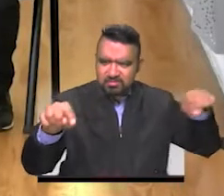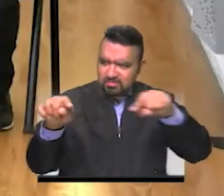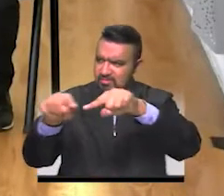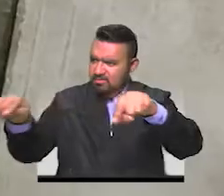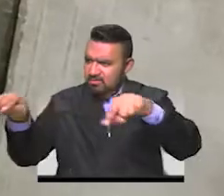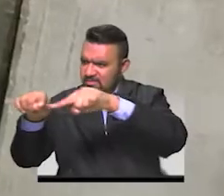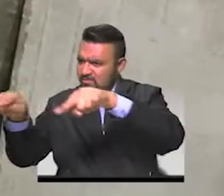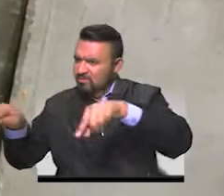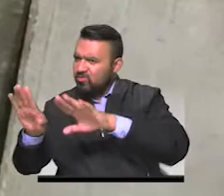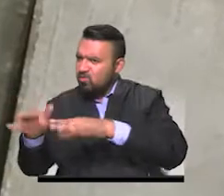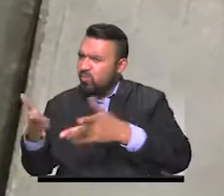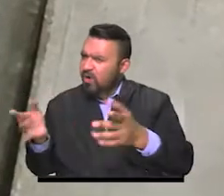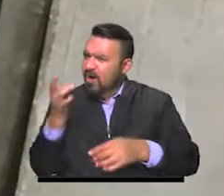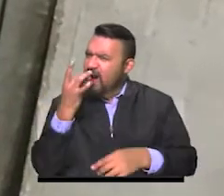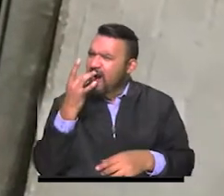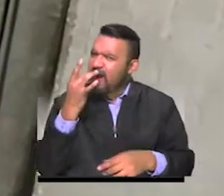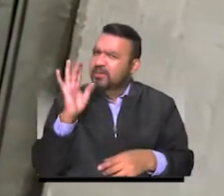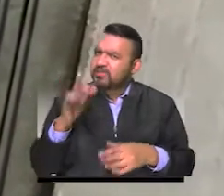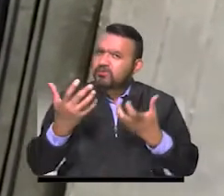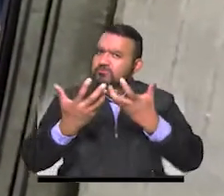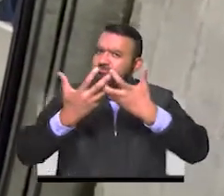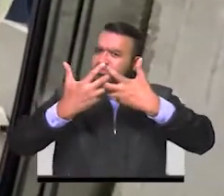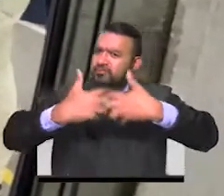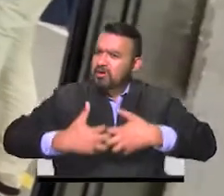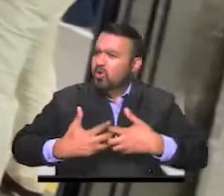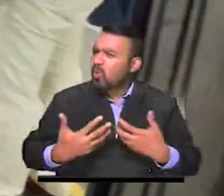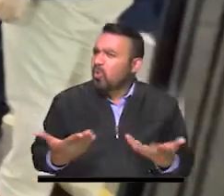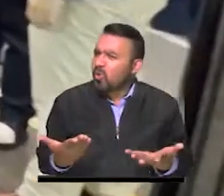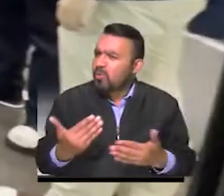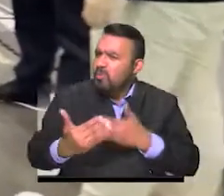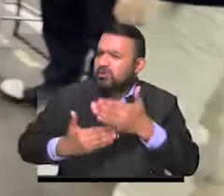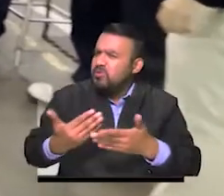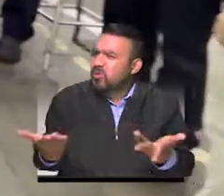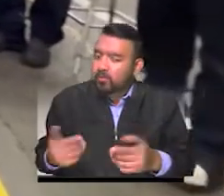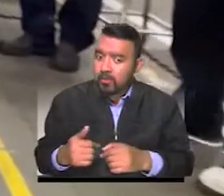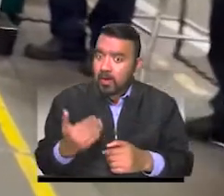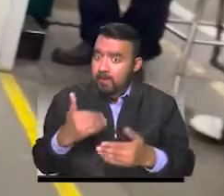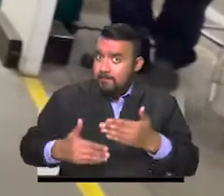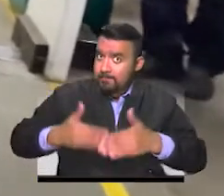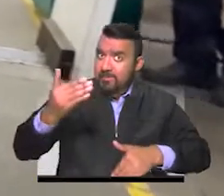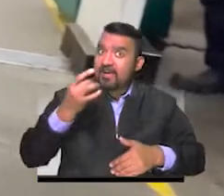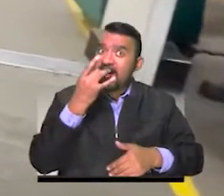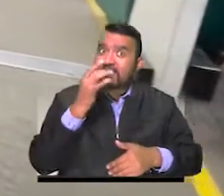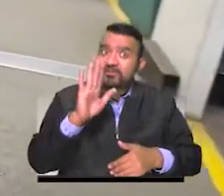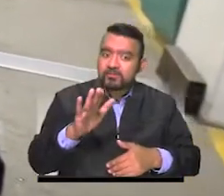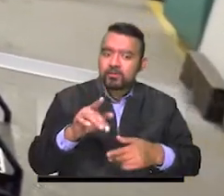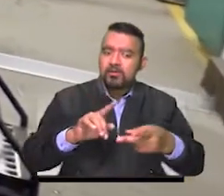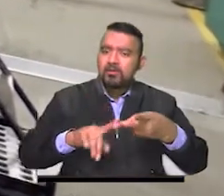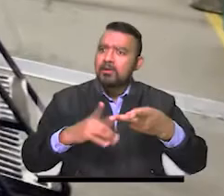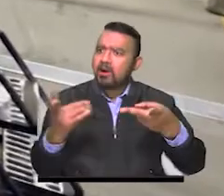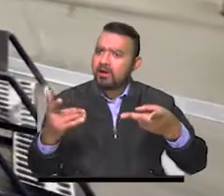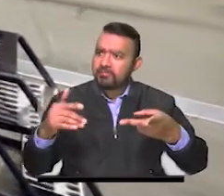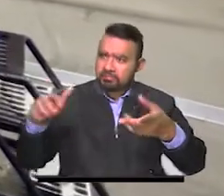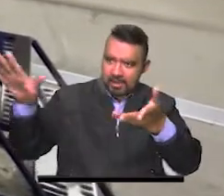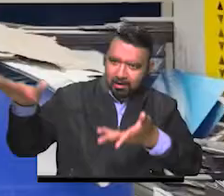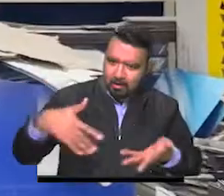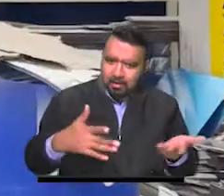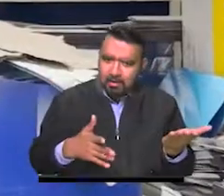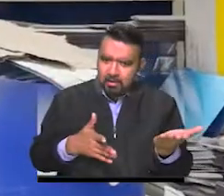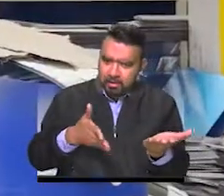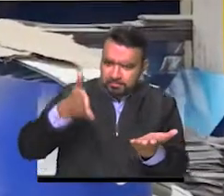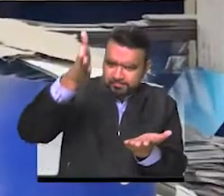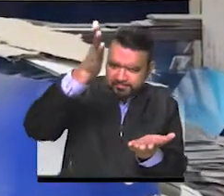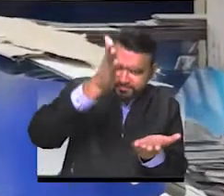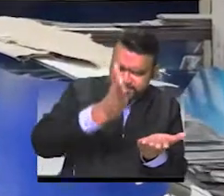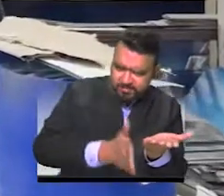del acero. ¿Cómo es todo ese proceso desde que llega al corte hasta la pintura? Si nos cuentas un poco rápidamente